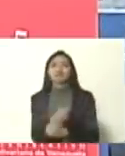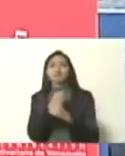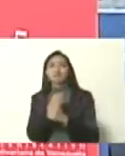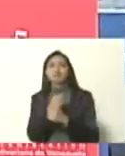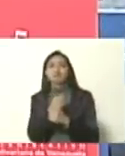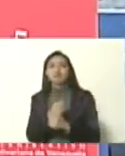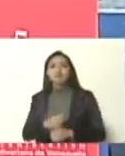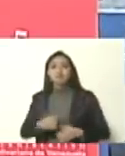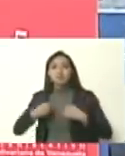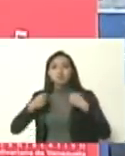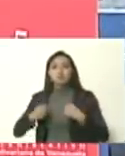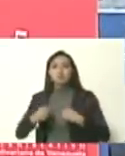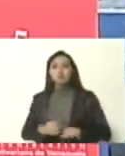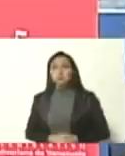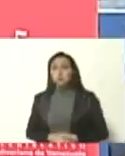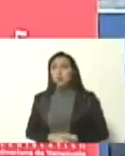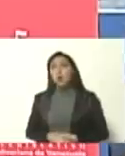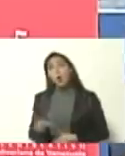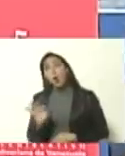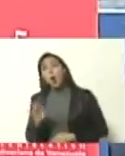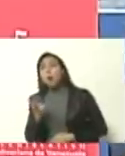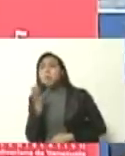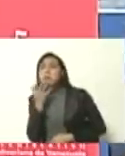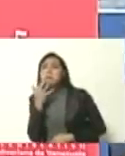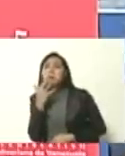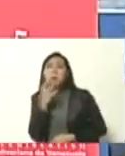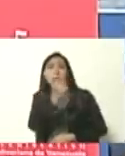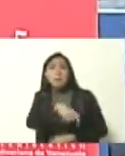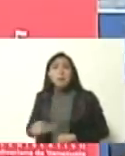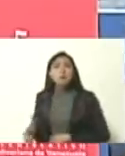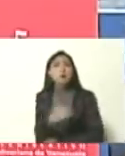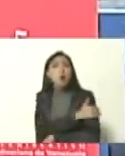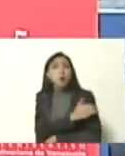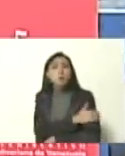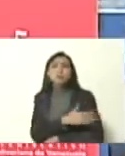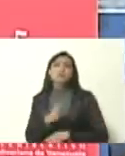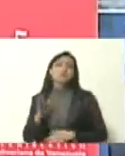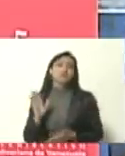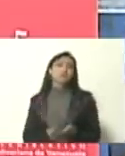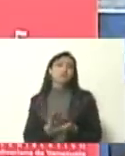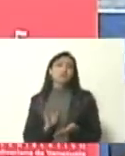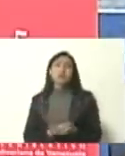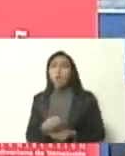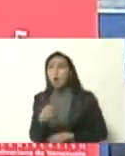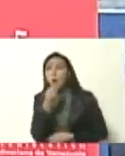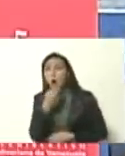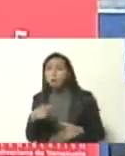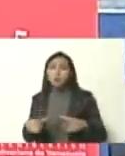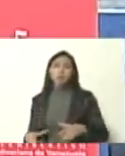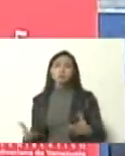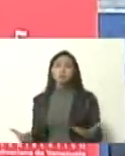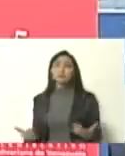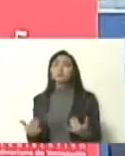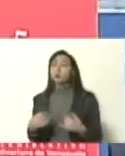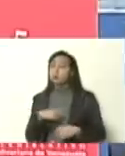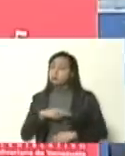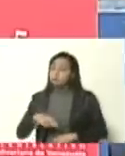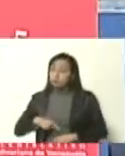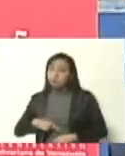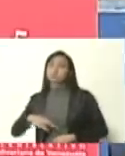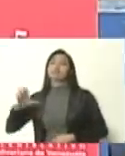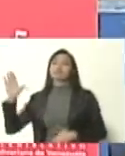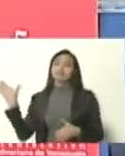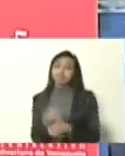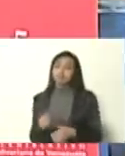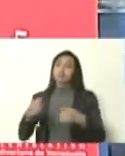que es una señora opositora del cafetal, usted está en este momento tranquila, almorzando, porque hemos logrado detener a